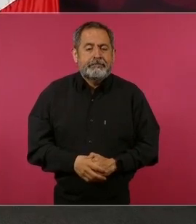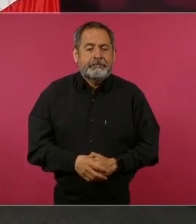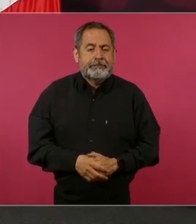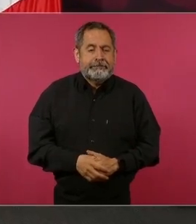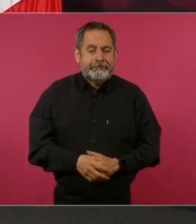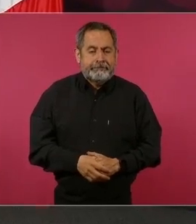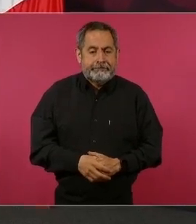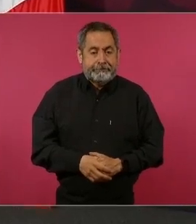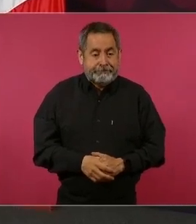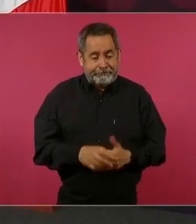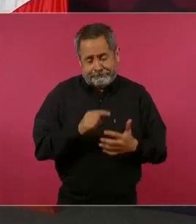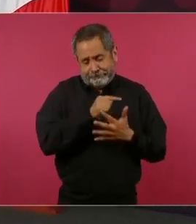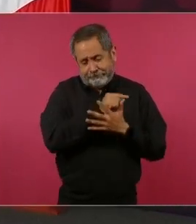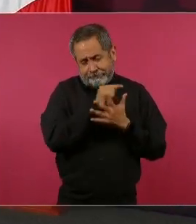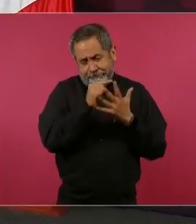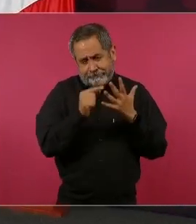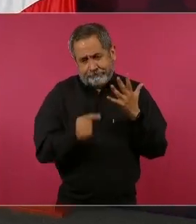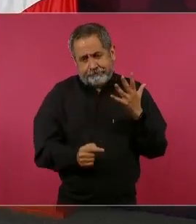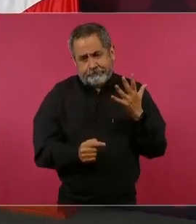Y todo esto, ¿no?